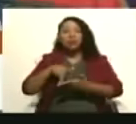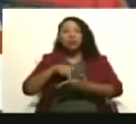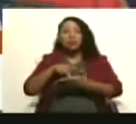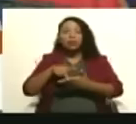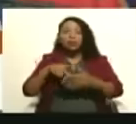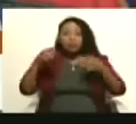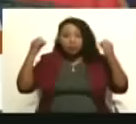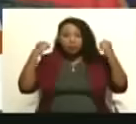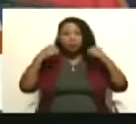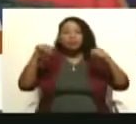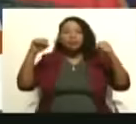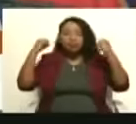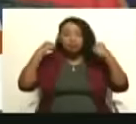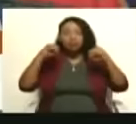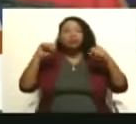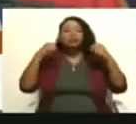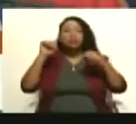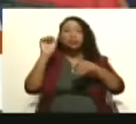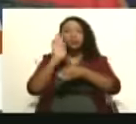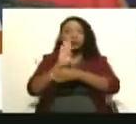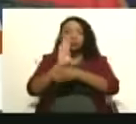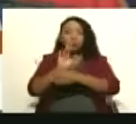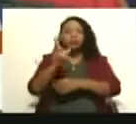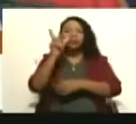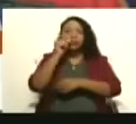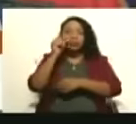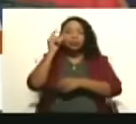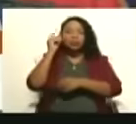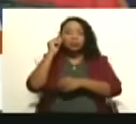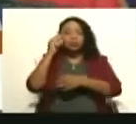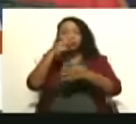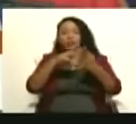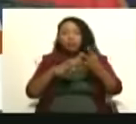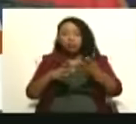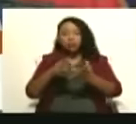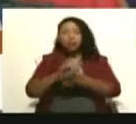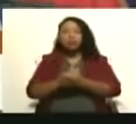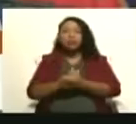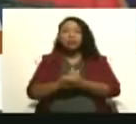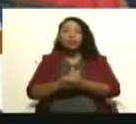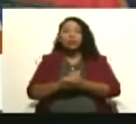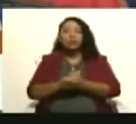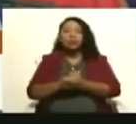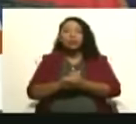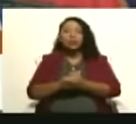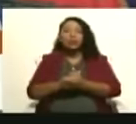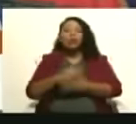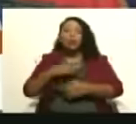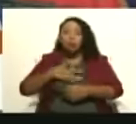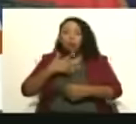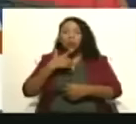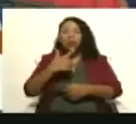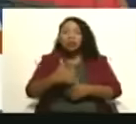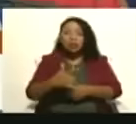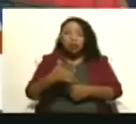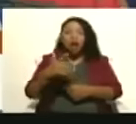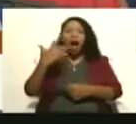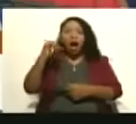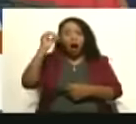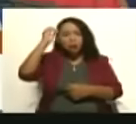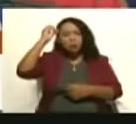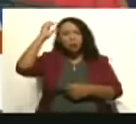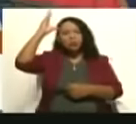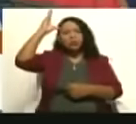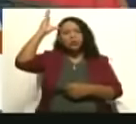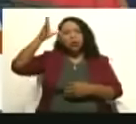simulacro electoral, custodiando y resguardando hombres, materiales y equipos, podemos manifestar con certeza que estamos capacitados, prestos